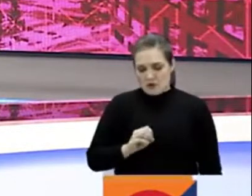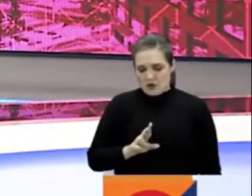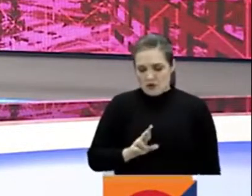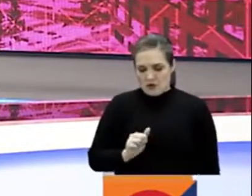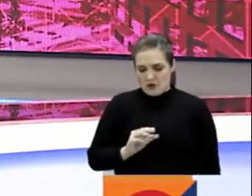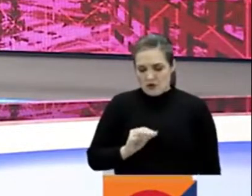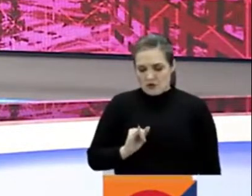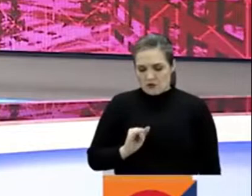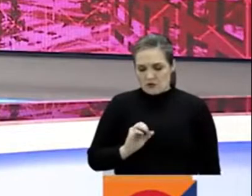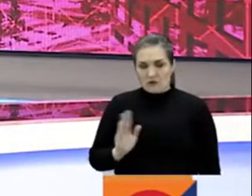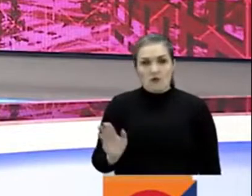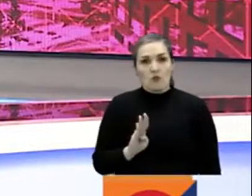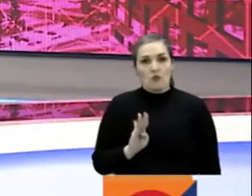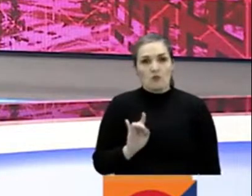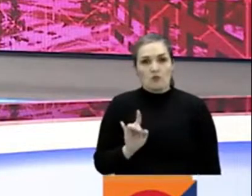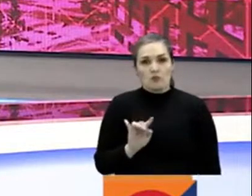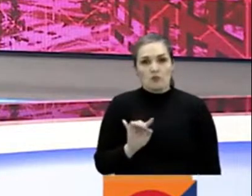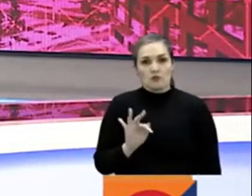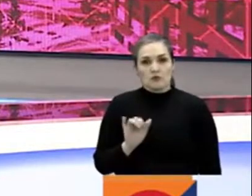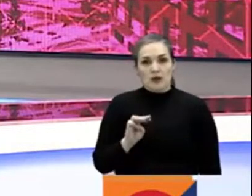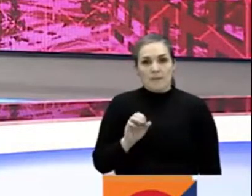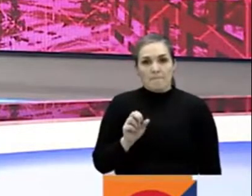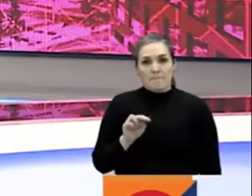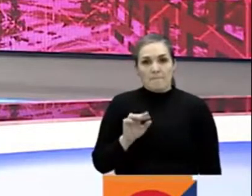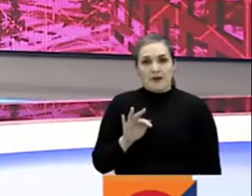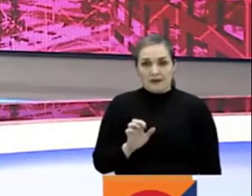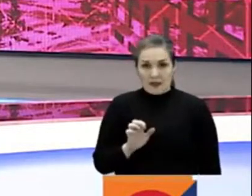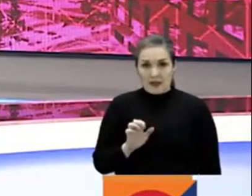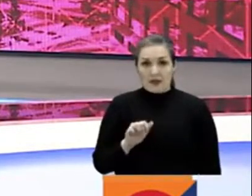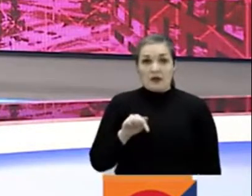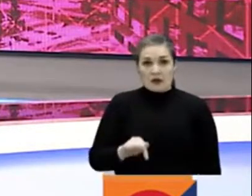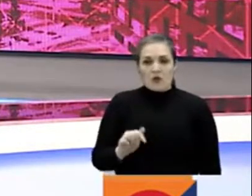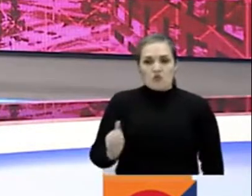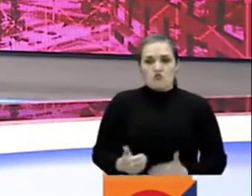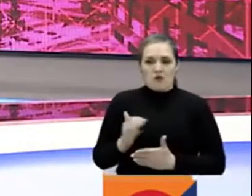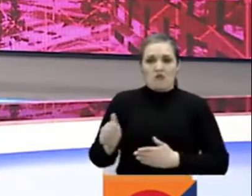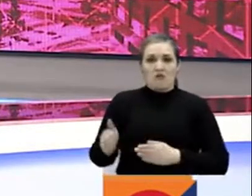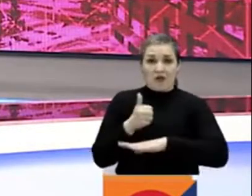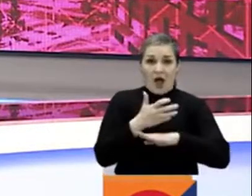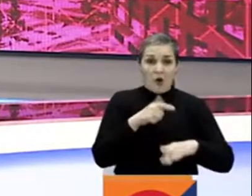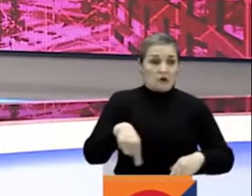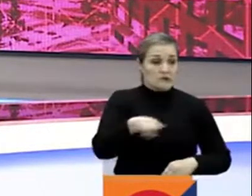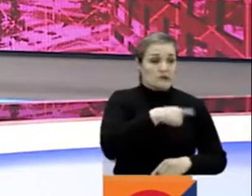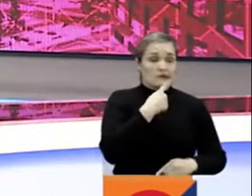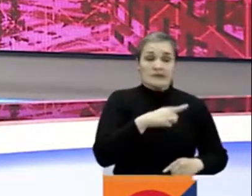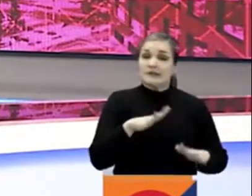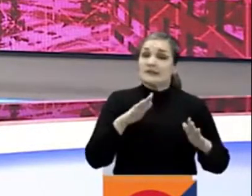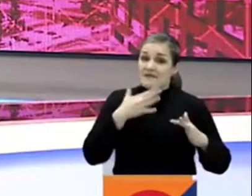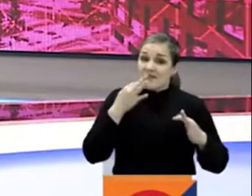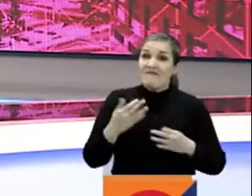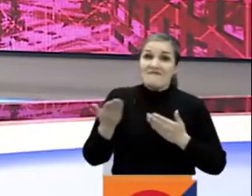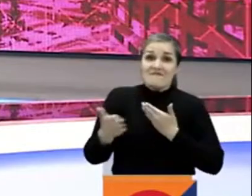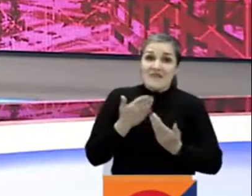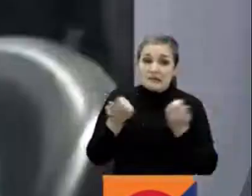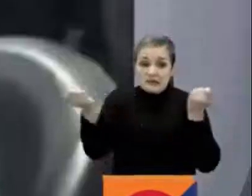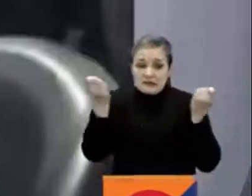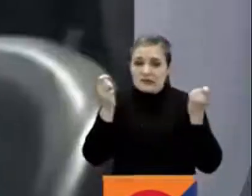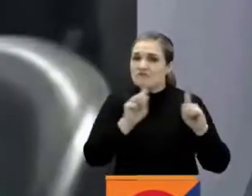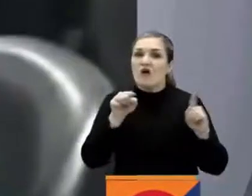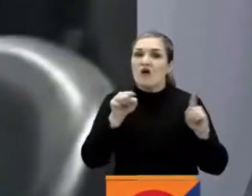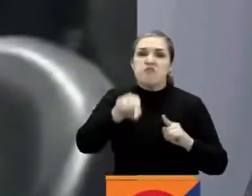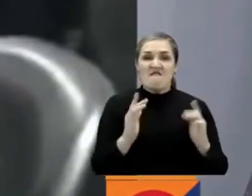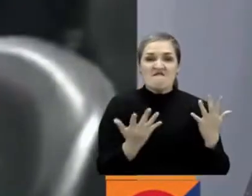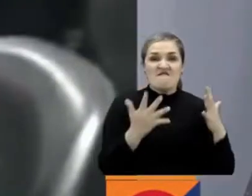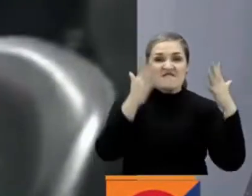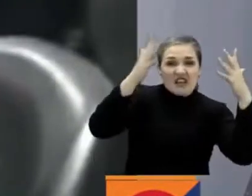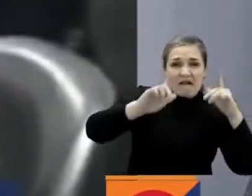centro de reclusión se ha convertido en un dolor de cabeza por las constantes fiestas y las fugas ocurridas en los últimos meses.